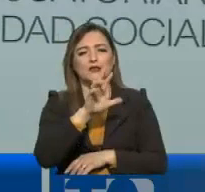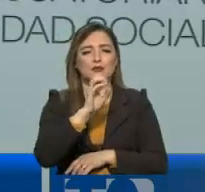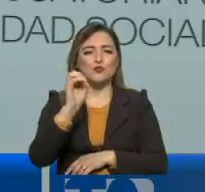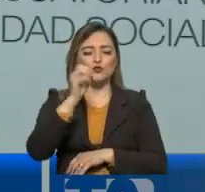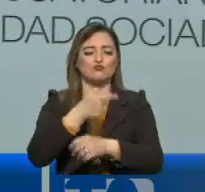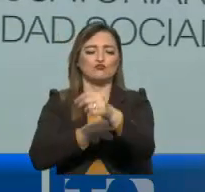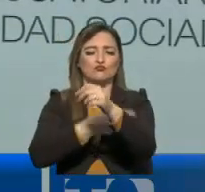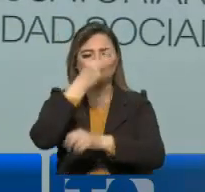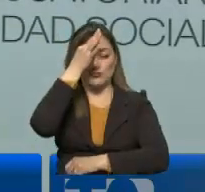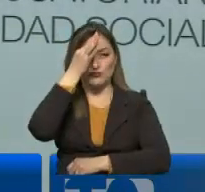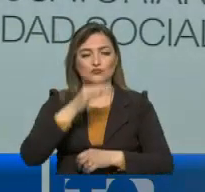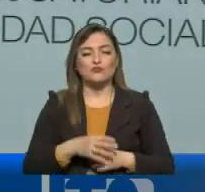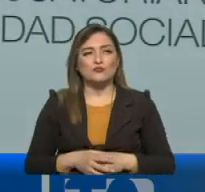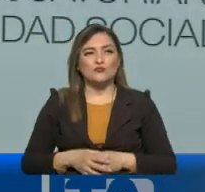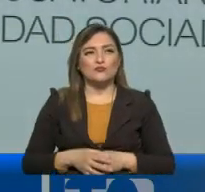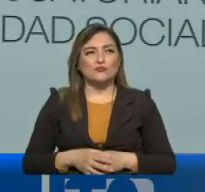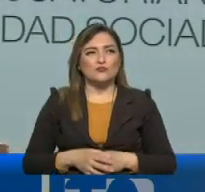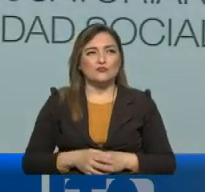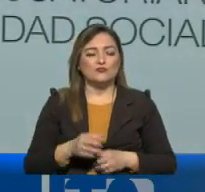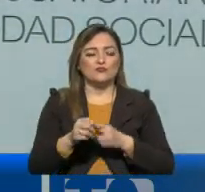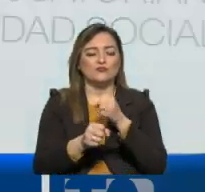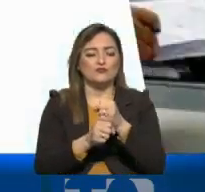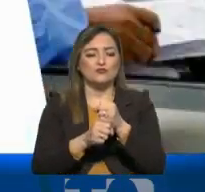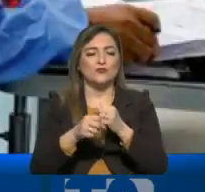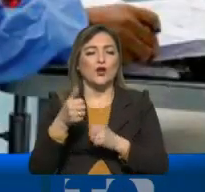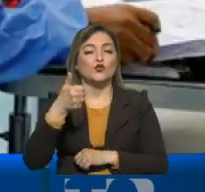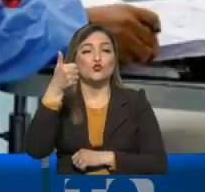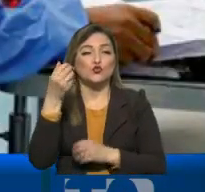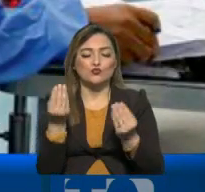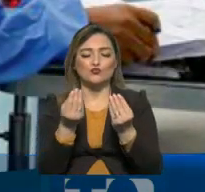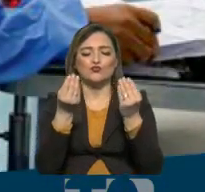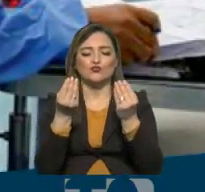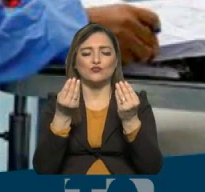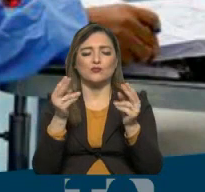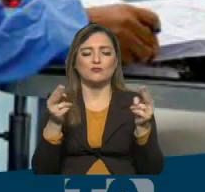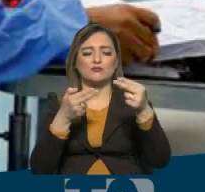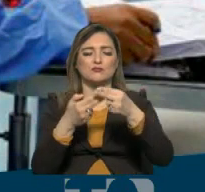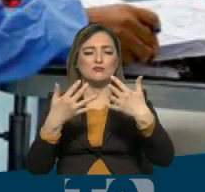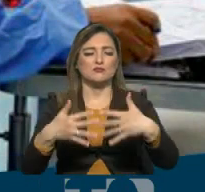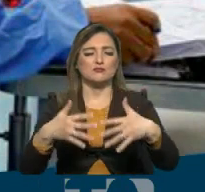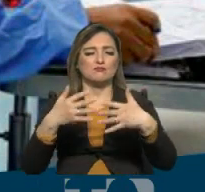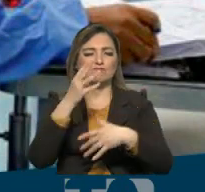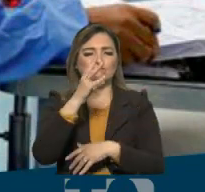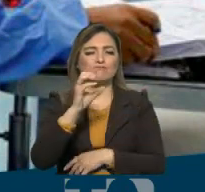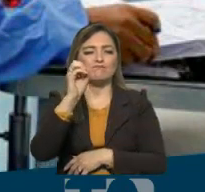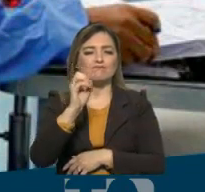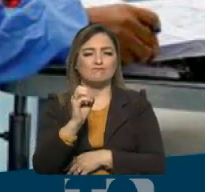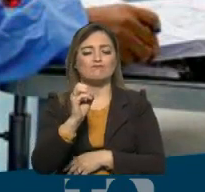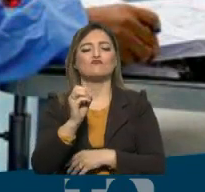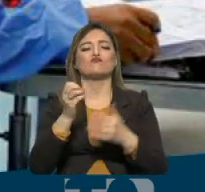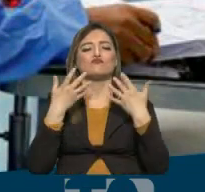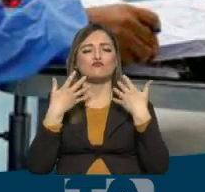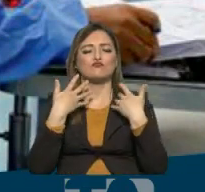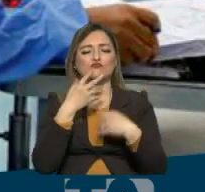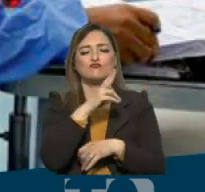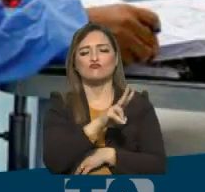hospitalizados. Mayoritariamente en la edad de adulto joven. De los que están en cuidados intensivos, el 60% son de Guayaquil. Un